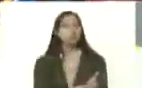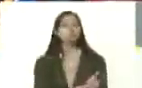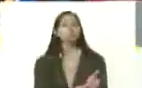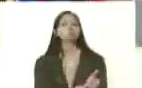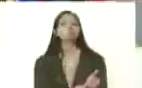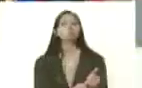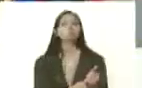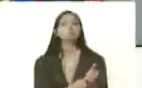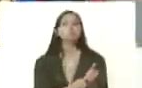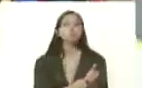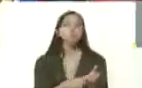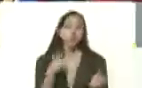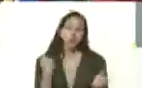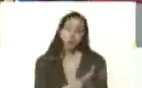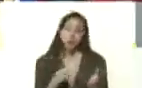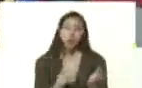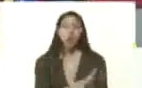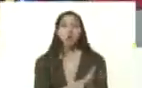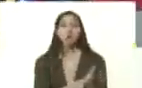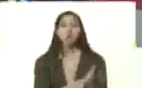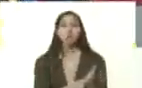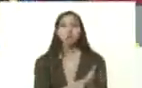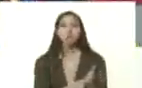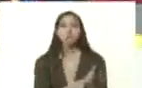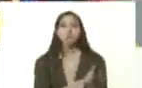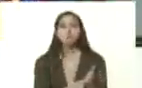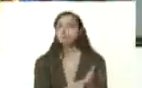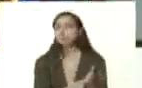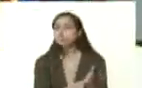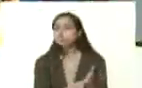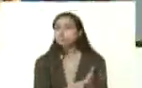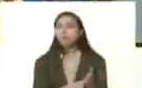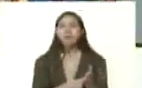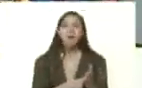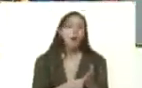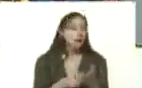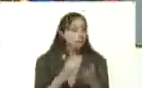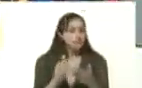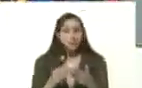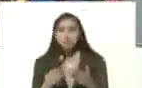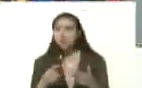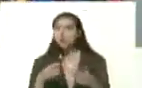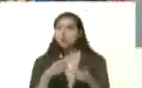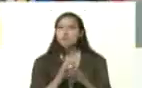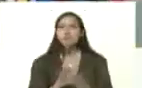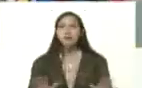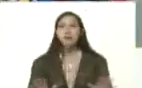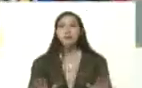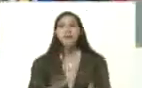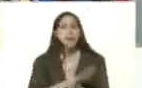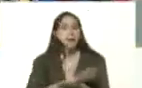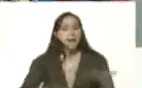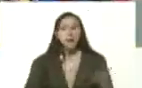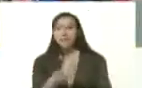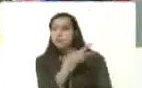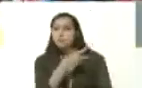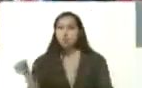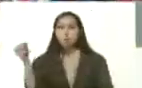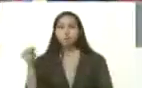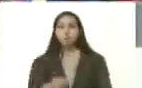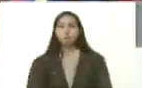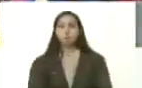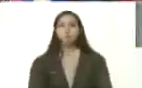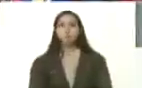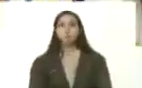Van a tener que pagarlo al precio que deben pagarlo. Pero de aquí gratis no se lo van a llevar.